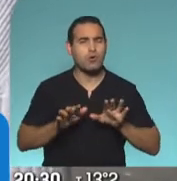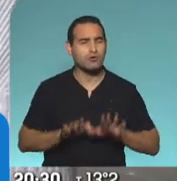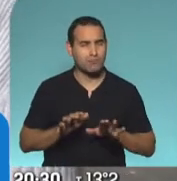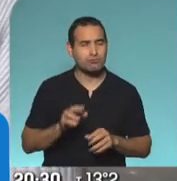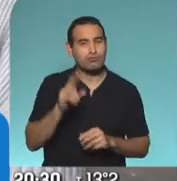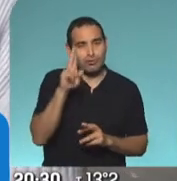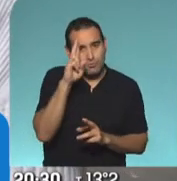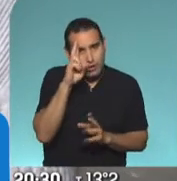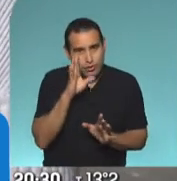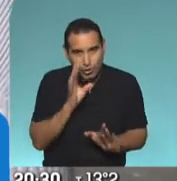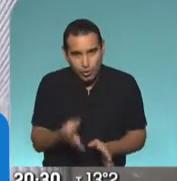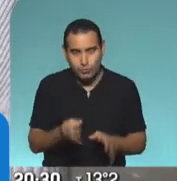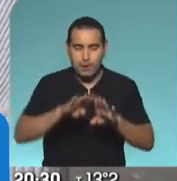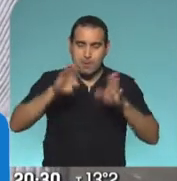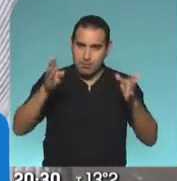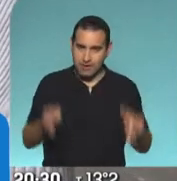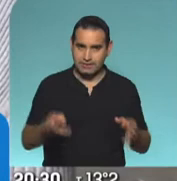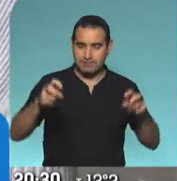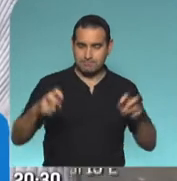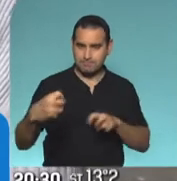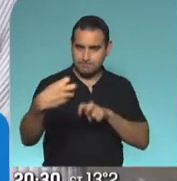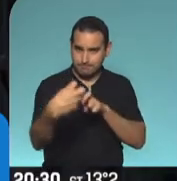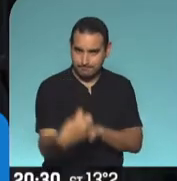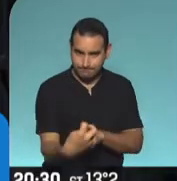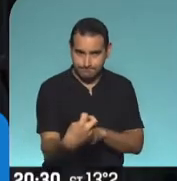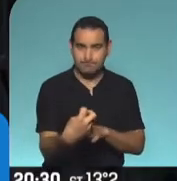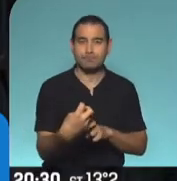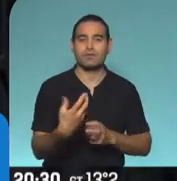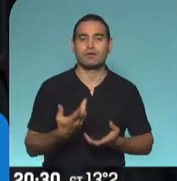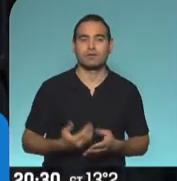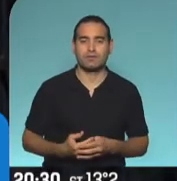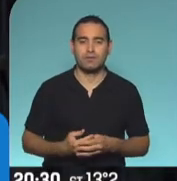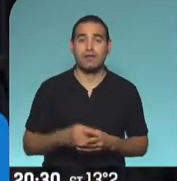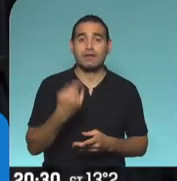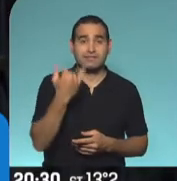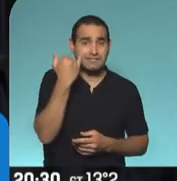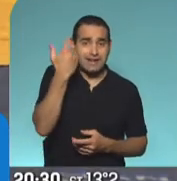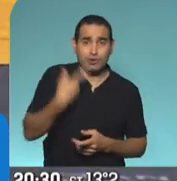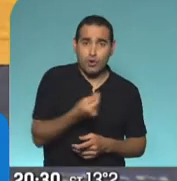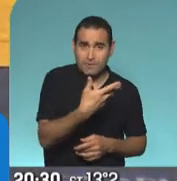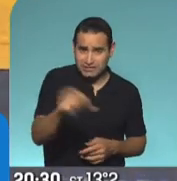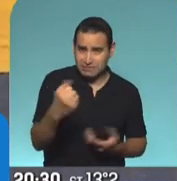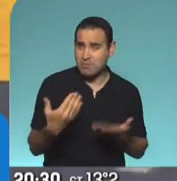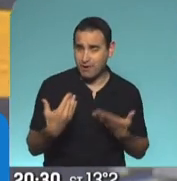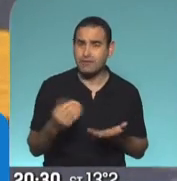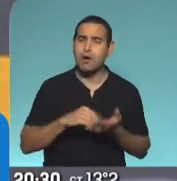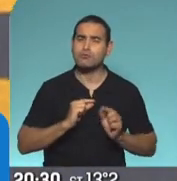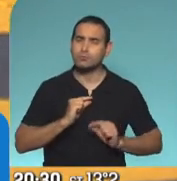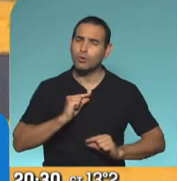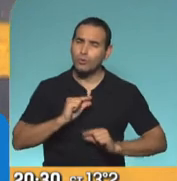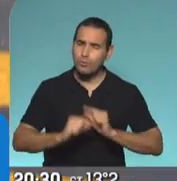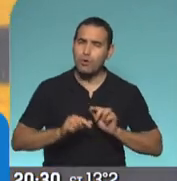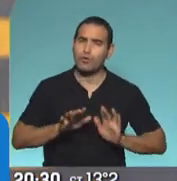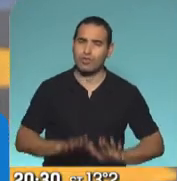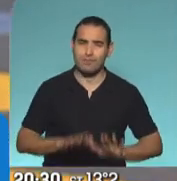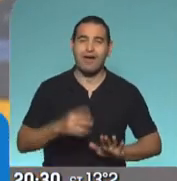respeto, se están ocupando las mesas o se está siguiendo con el para llevar que ya teníamos, así que bueno, despacito vamos viendo cómo